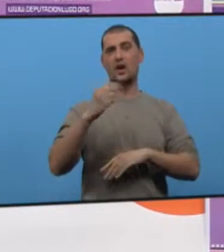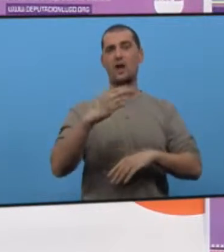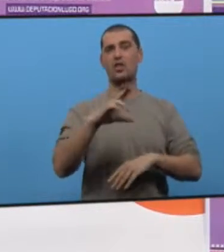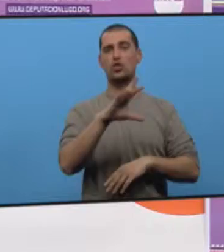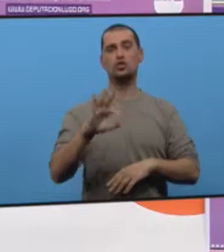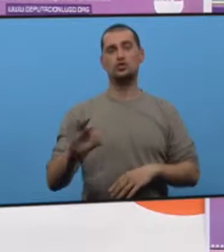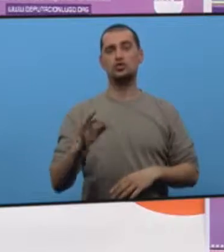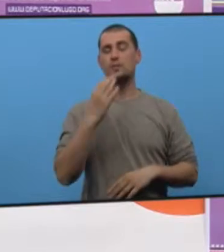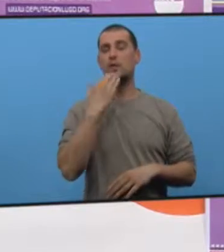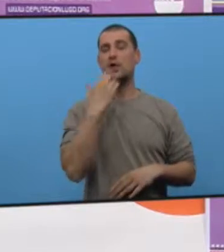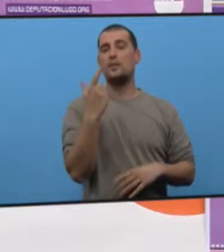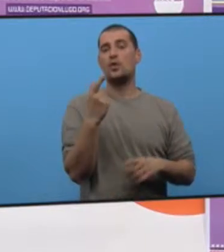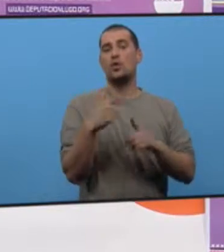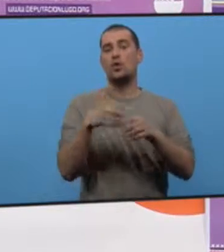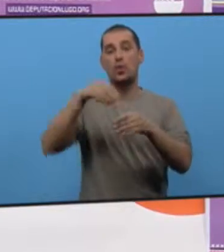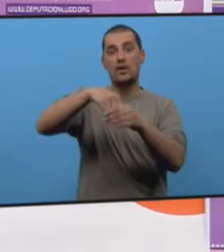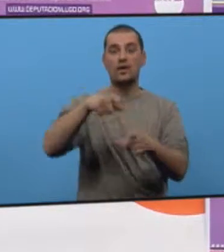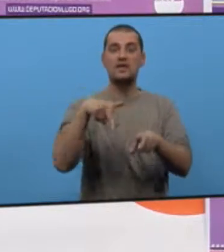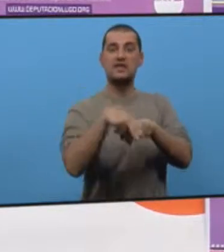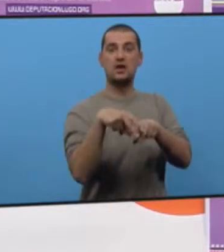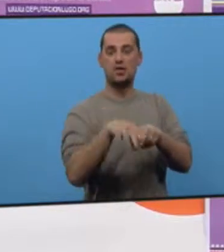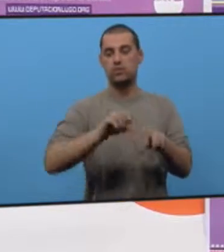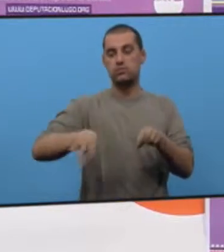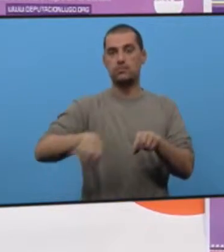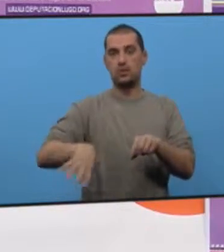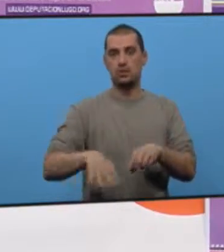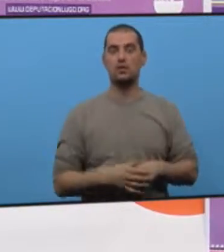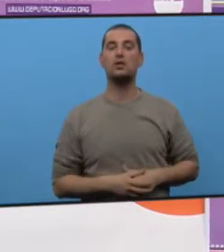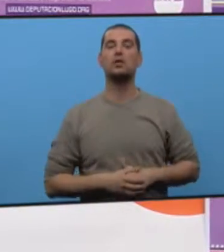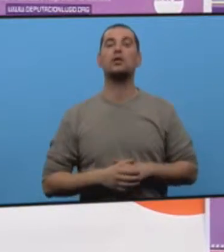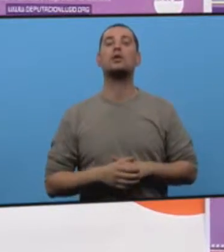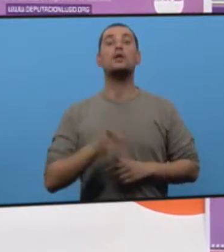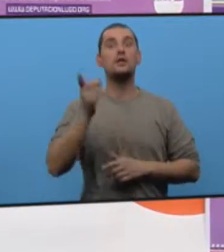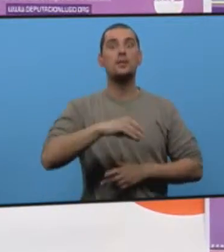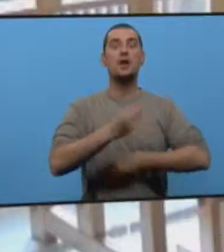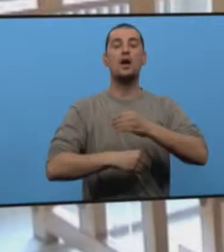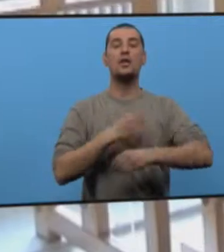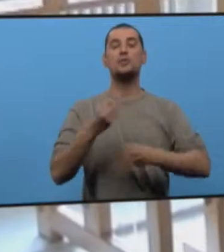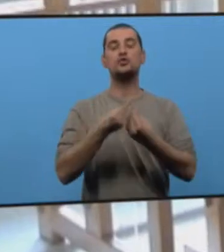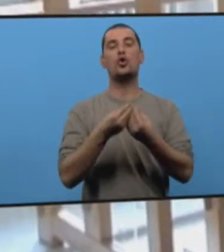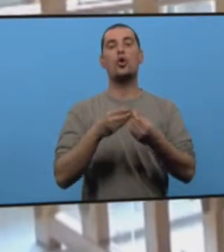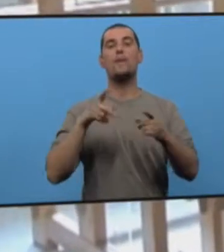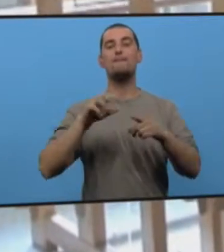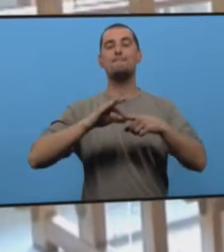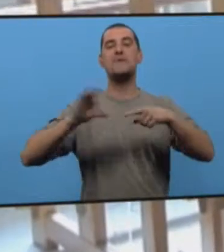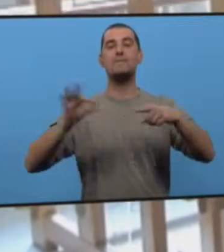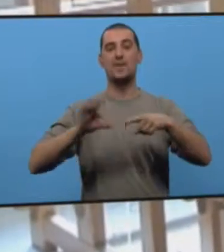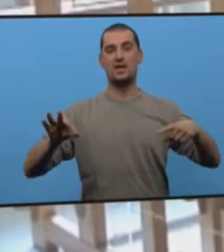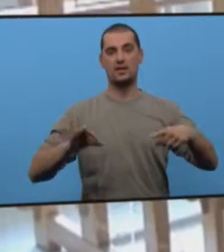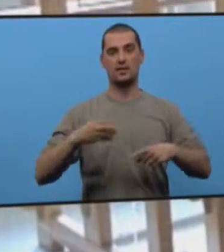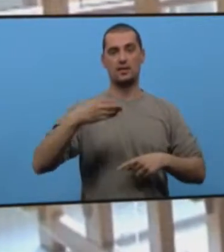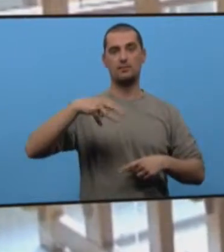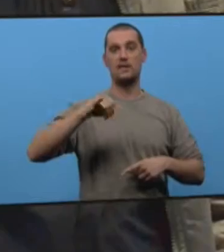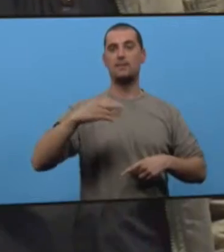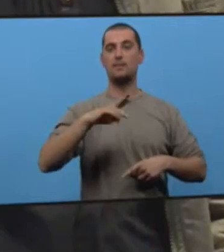para gardar as espigas. E tamén farémolo con mimbre. Unha mensaxe para os